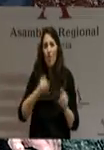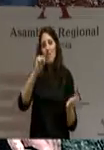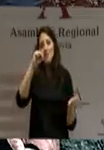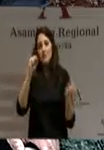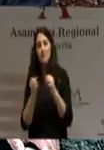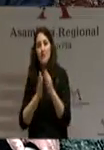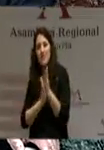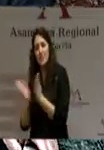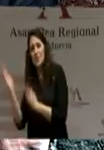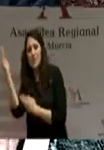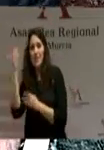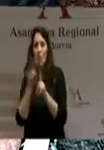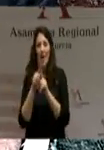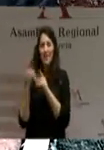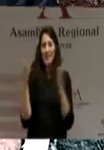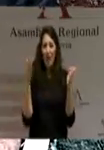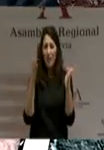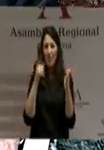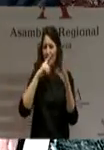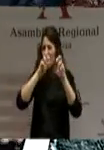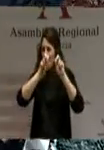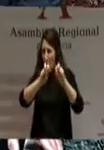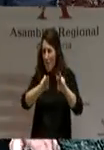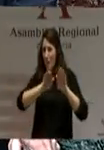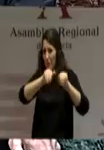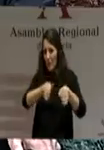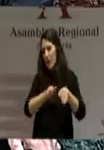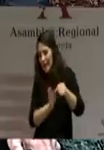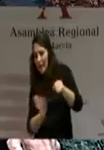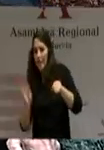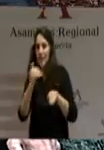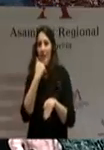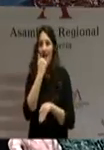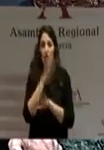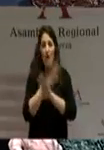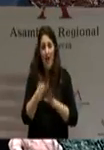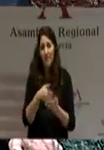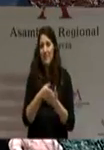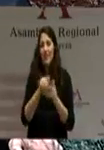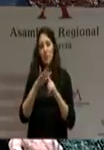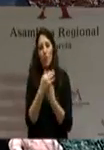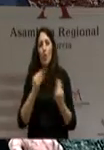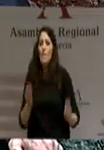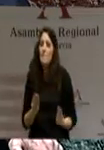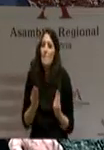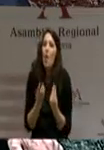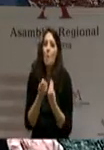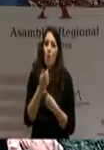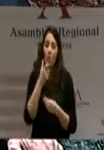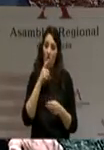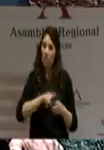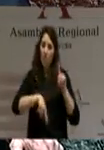para alejarse de la tormenta perfecta y conducir al menos este barco a aguas menos turbulentas. De usted depende